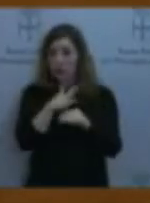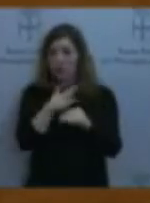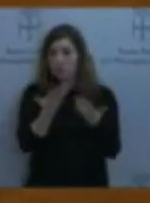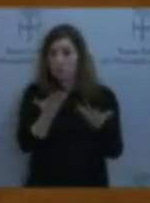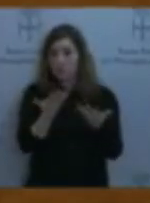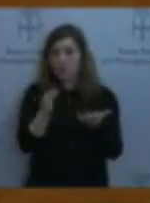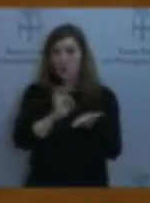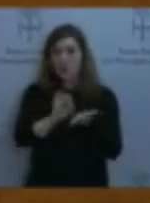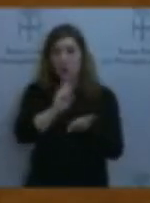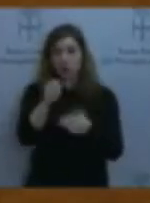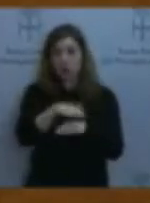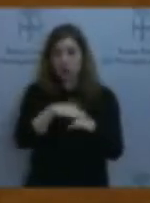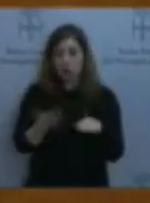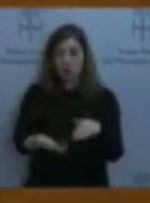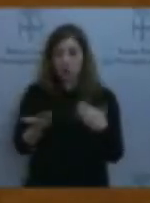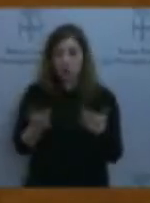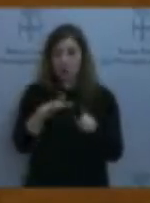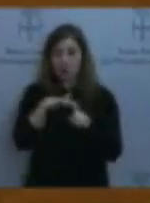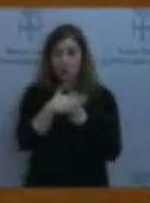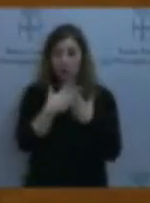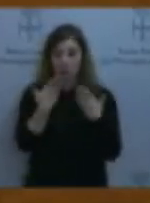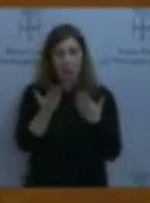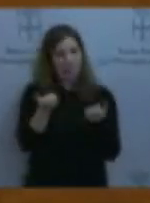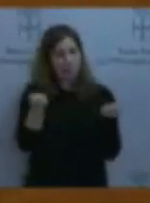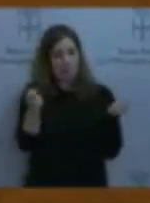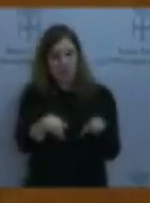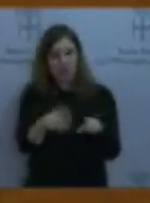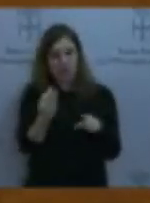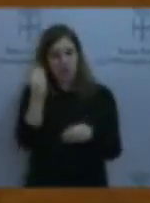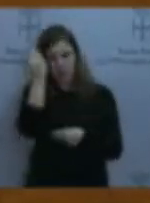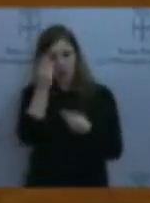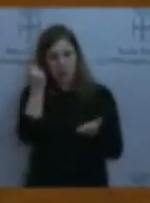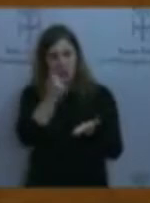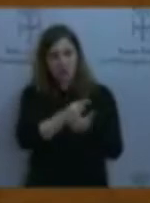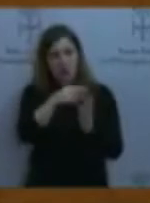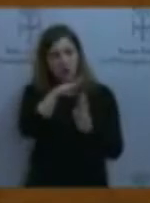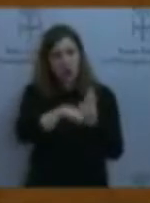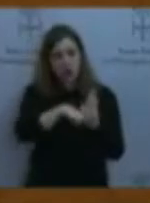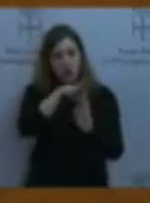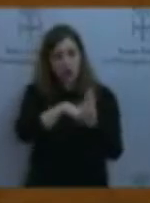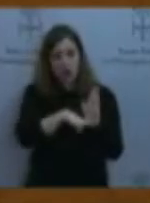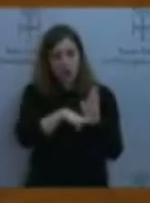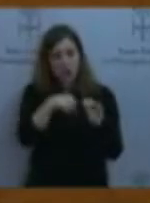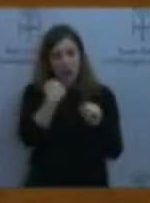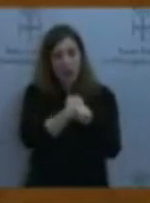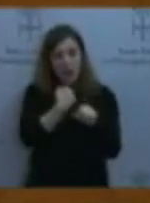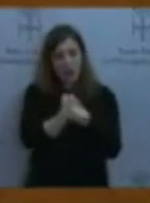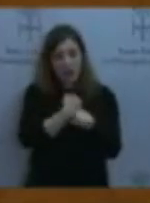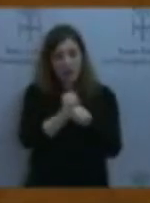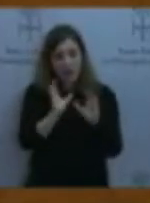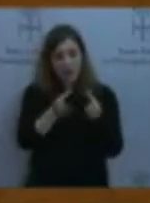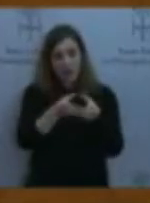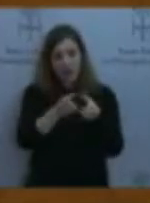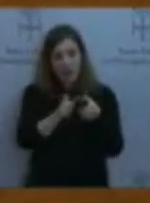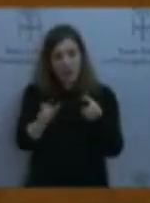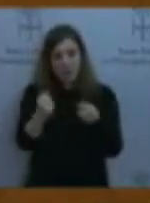situación es similar, ¿no? Hay que replantearse las condiciones laborales de la plantilla, hay que hacerlas más atractivas